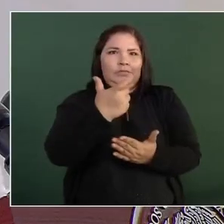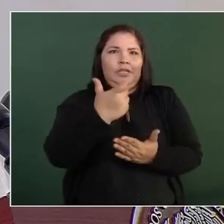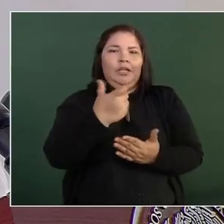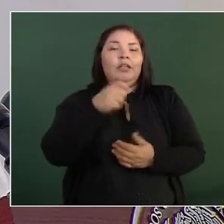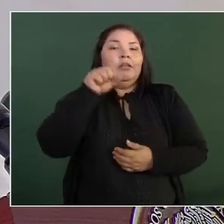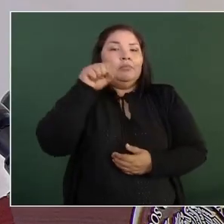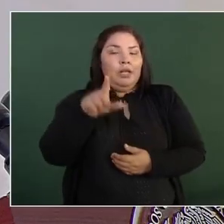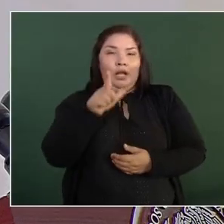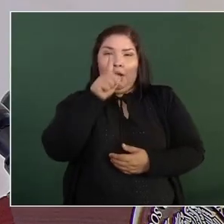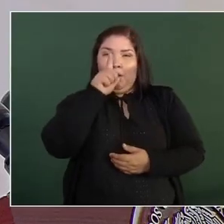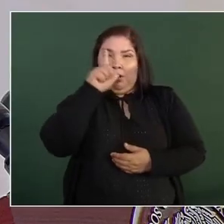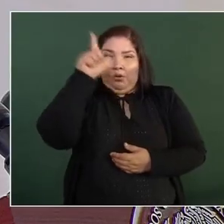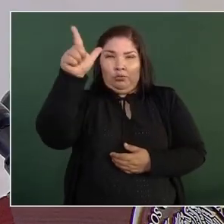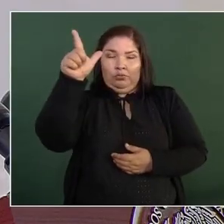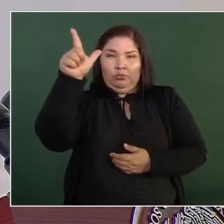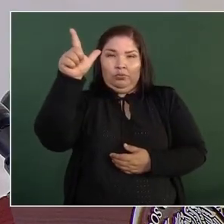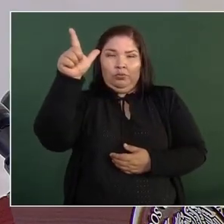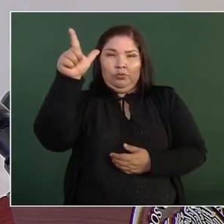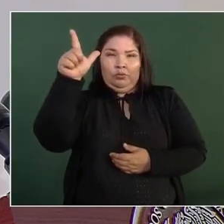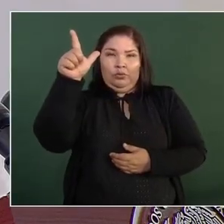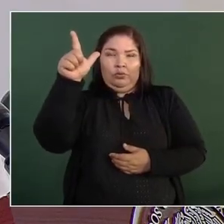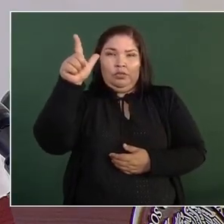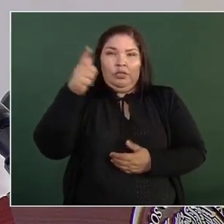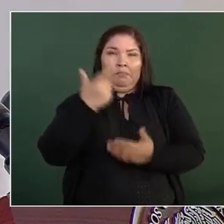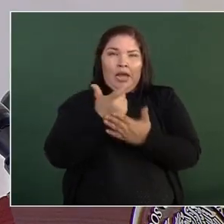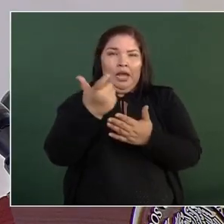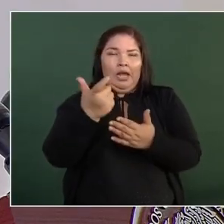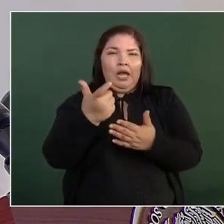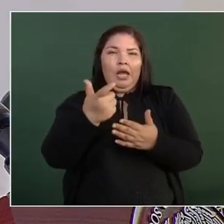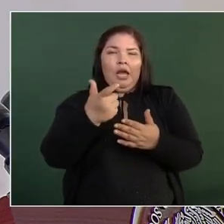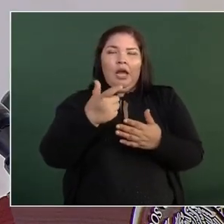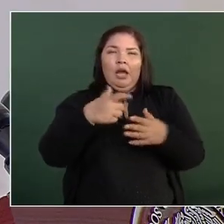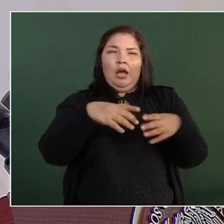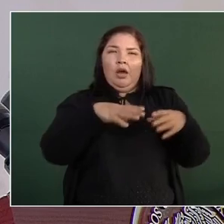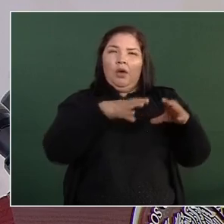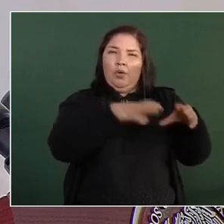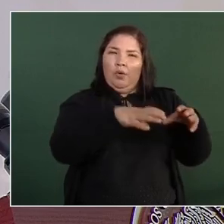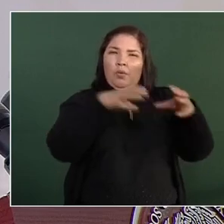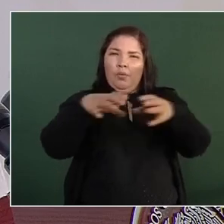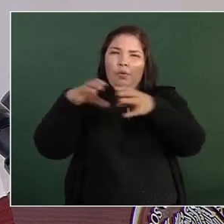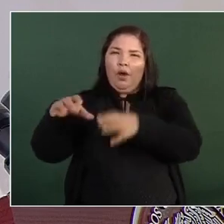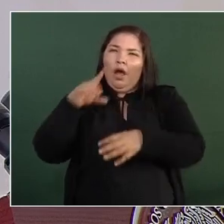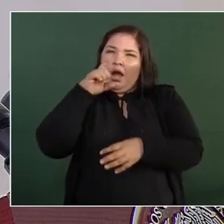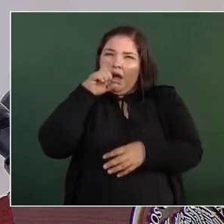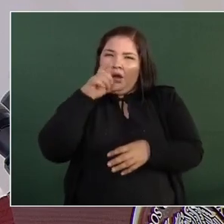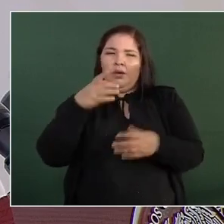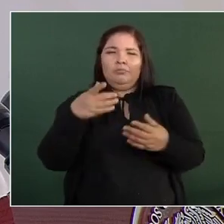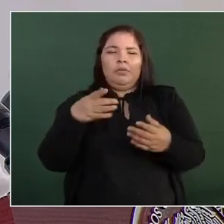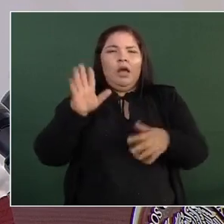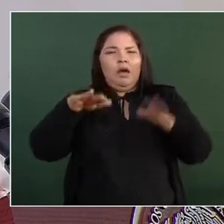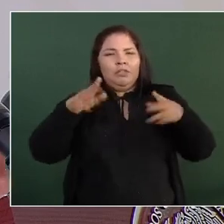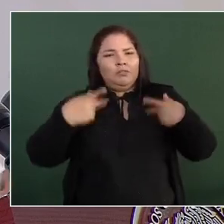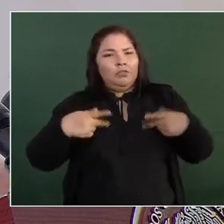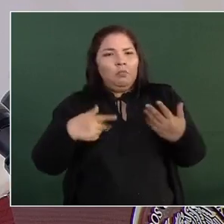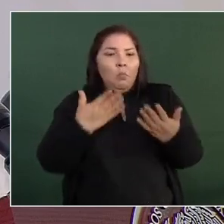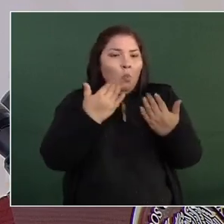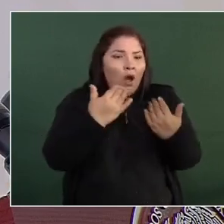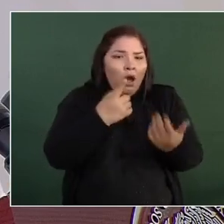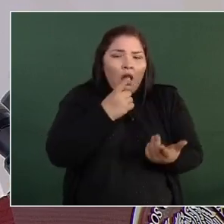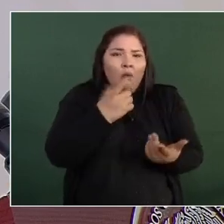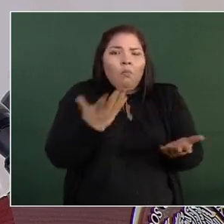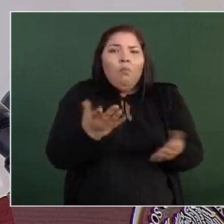luz que se gasta en las juntas de agua potable. Normalmente le decían a la gente, pues es que no hay